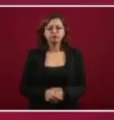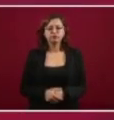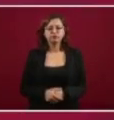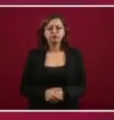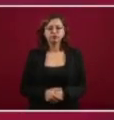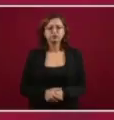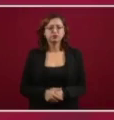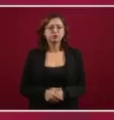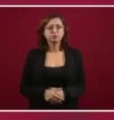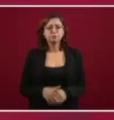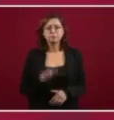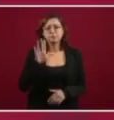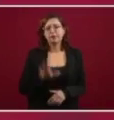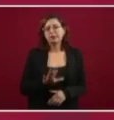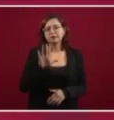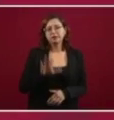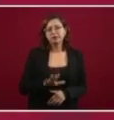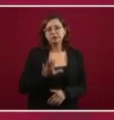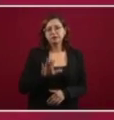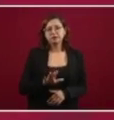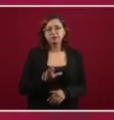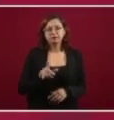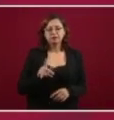de castigo,